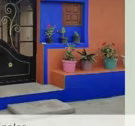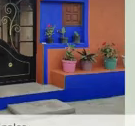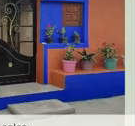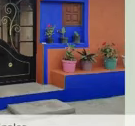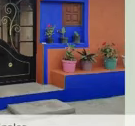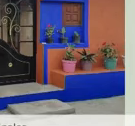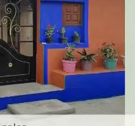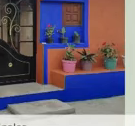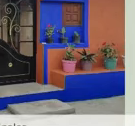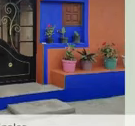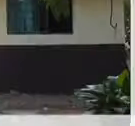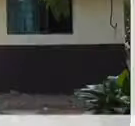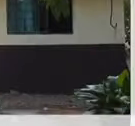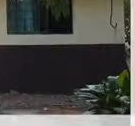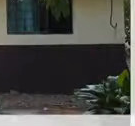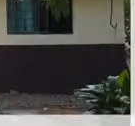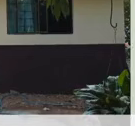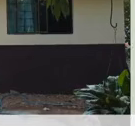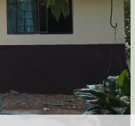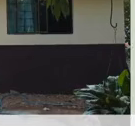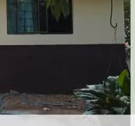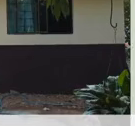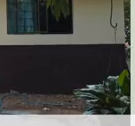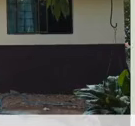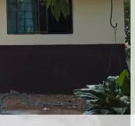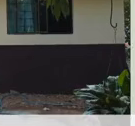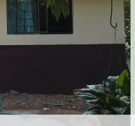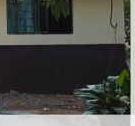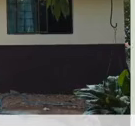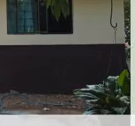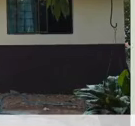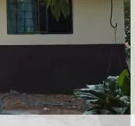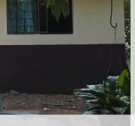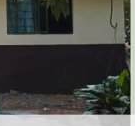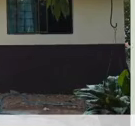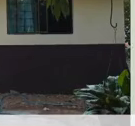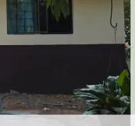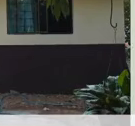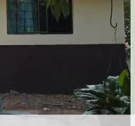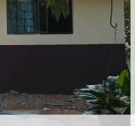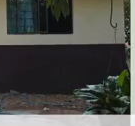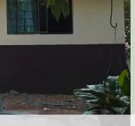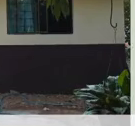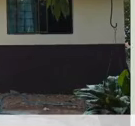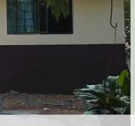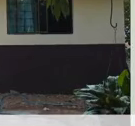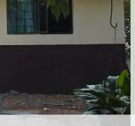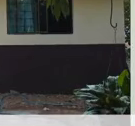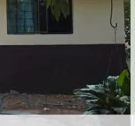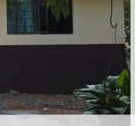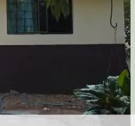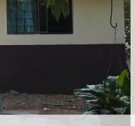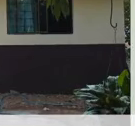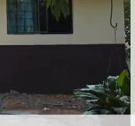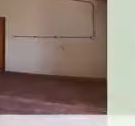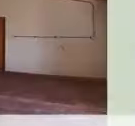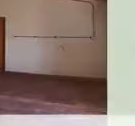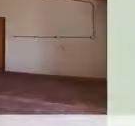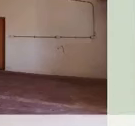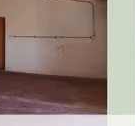Nacional de Reconstrucción no se acaba hasta que se acaba. Es decir, que dejará de contar con recursos hasta que